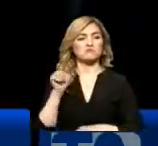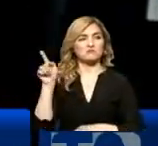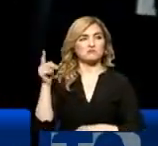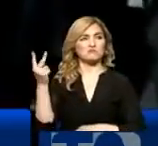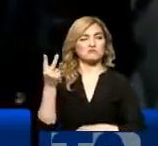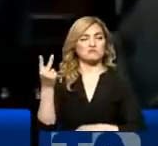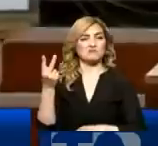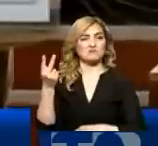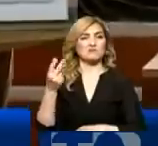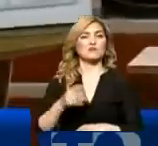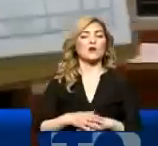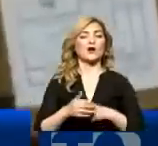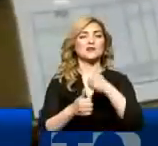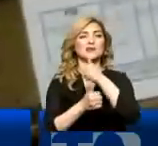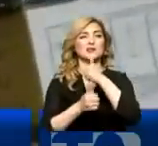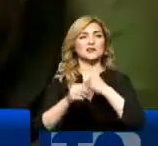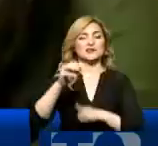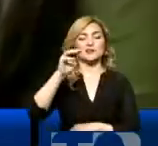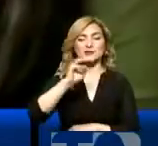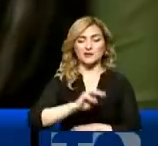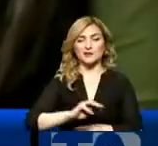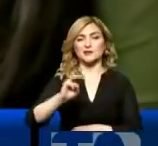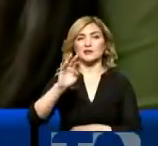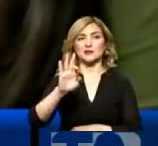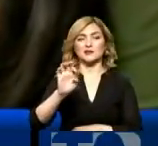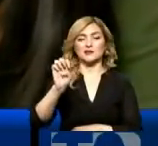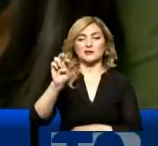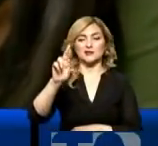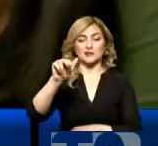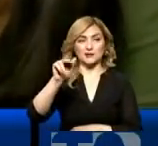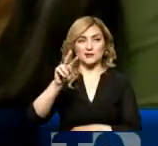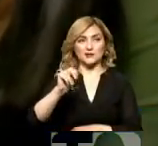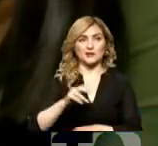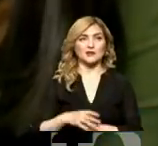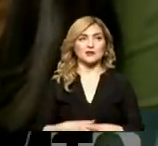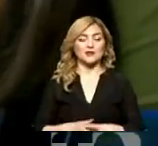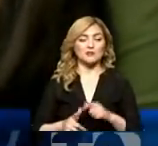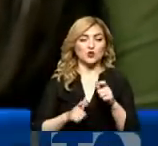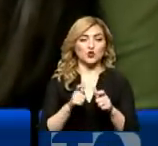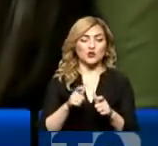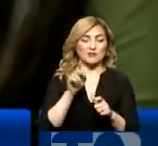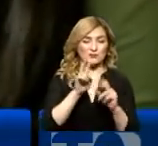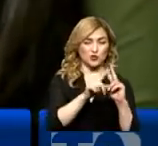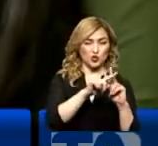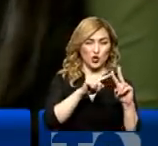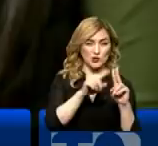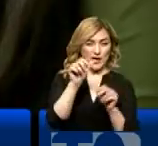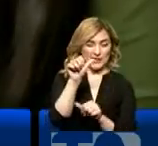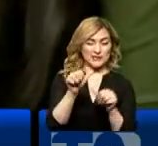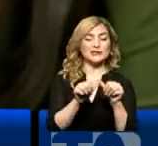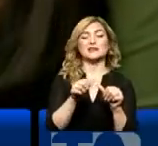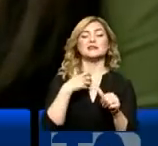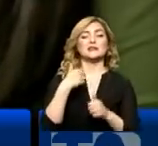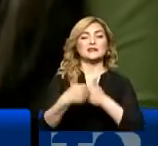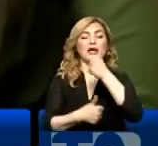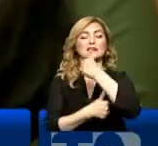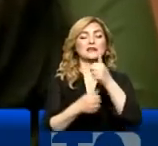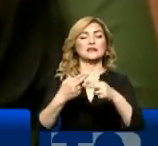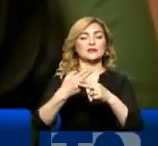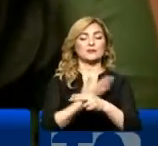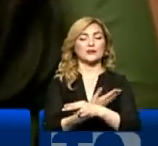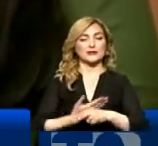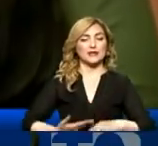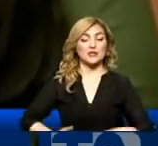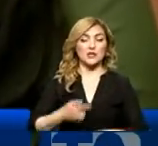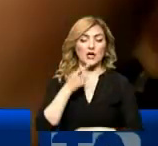Martínez, pero para ellas habrá un trato distinto. En el momento en que las personas colaboran con la fiscalía, los jueces tienen que